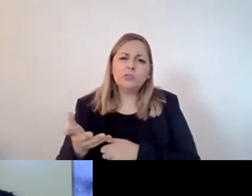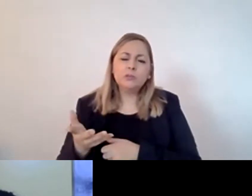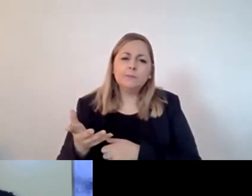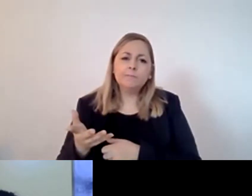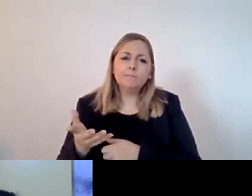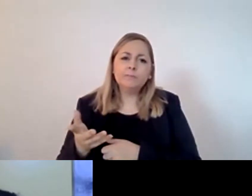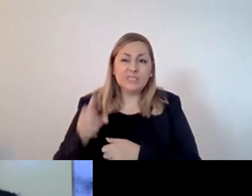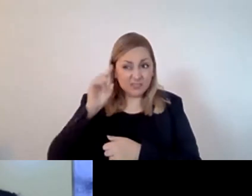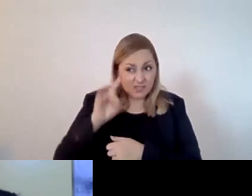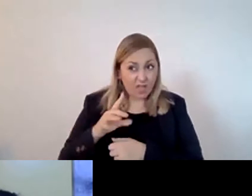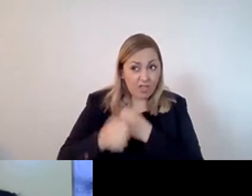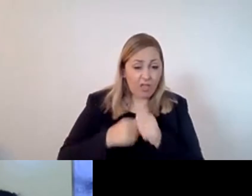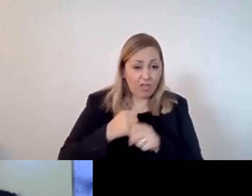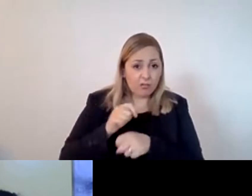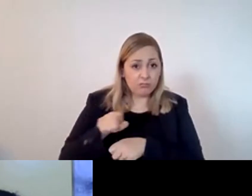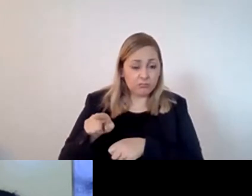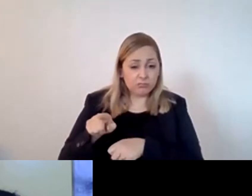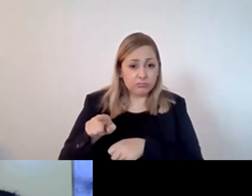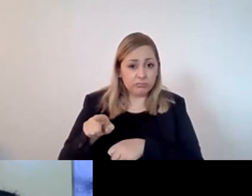¿Se sabe qué edad tiene?